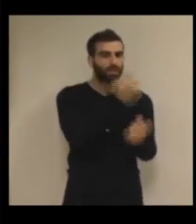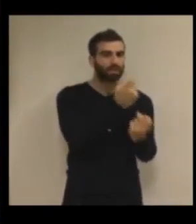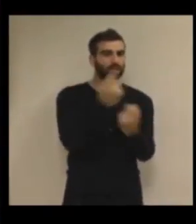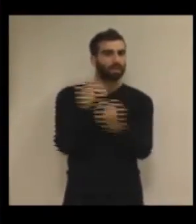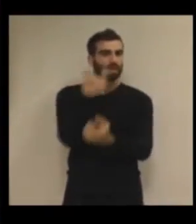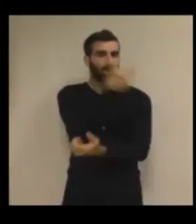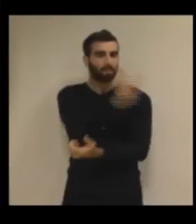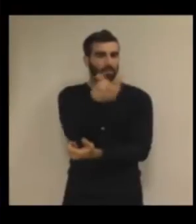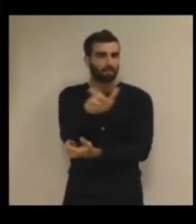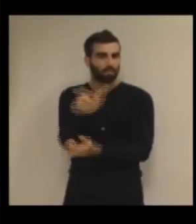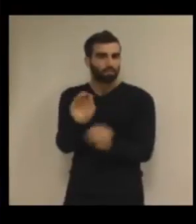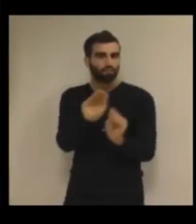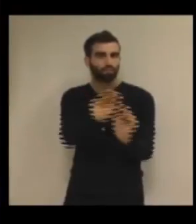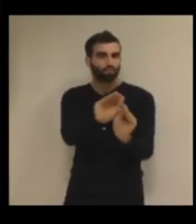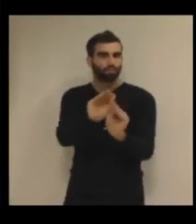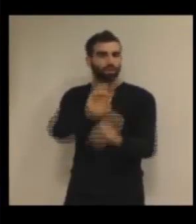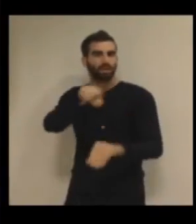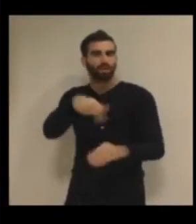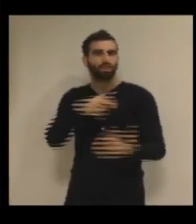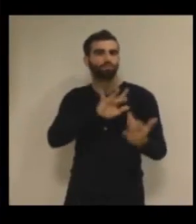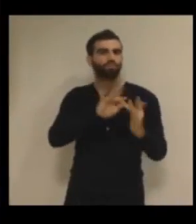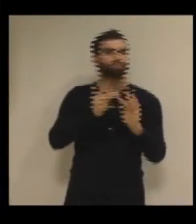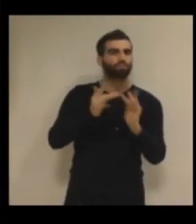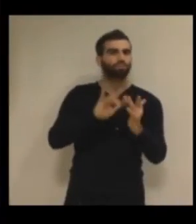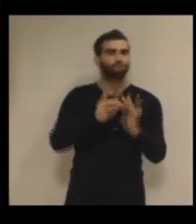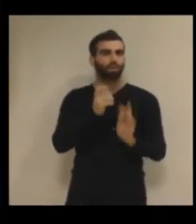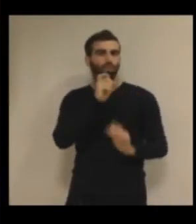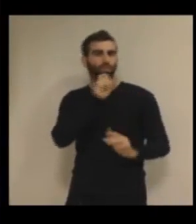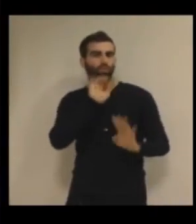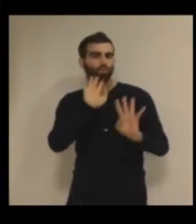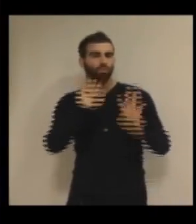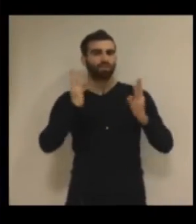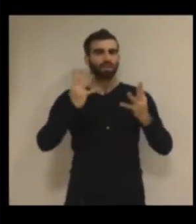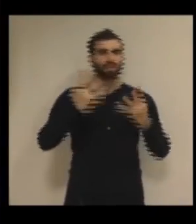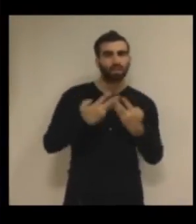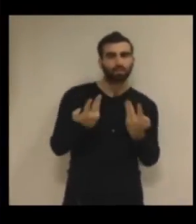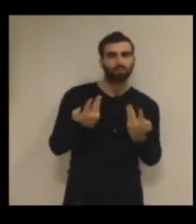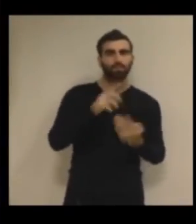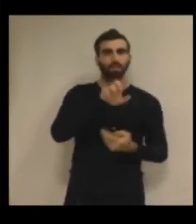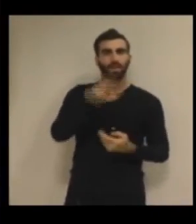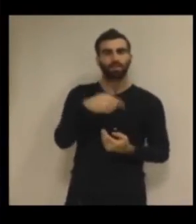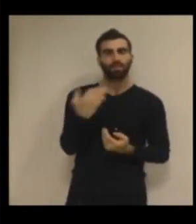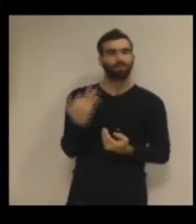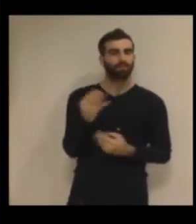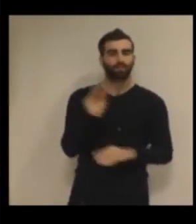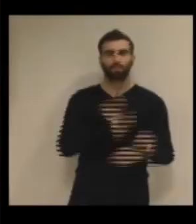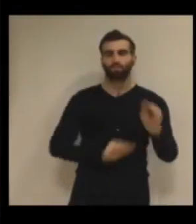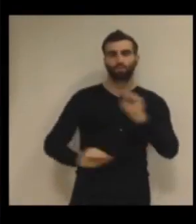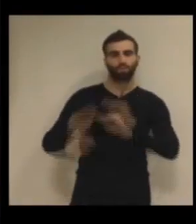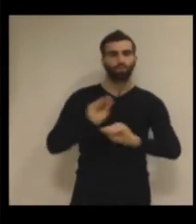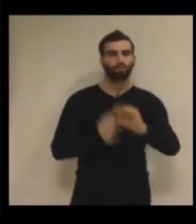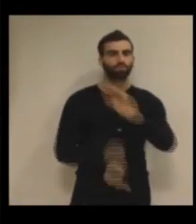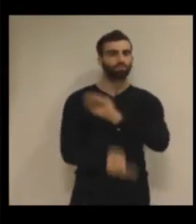estas personas con estos servicios telemáticos, sacar de ahí soluciones